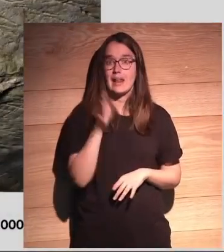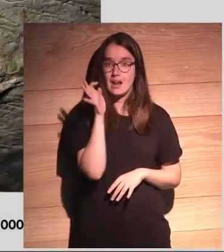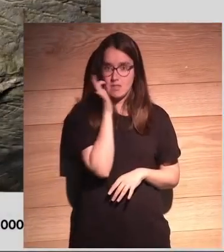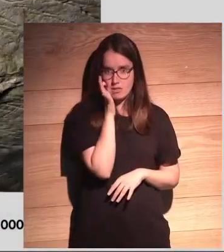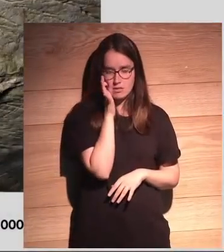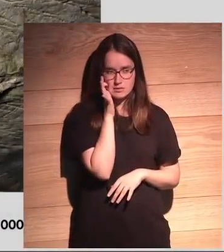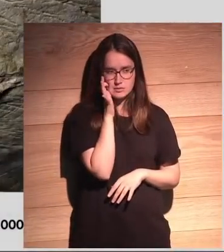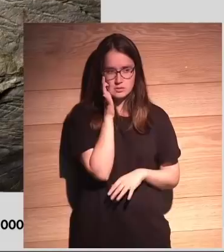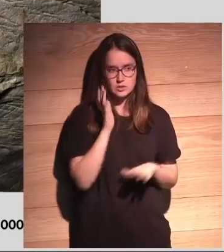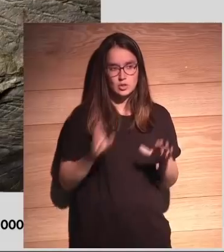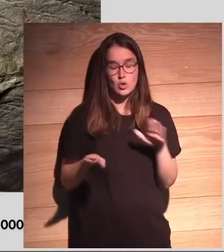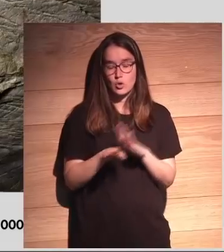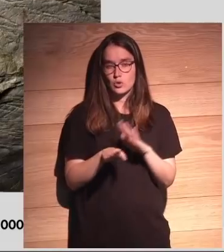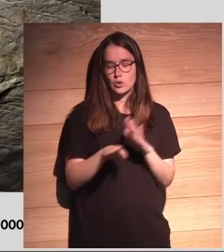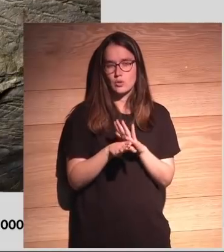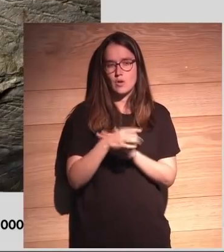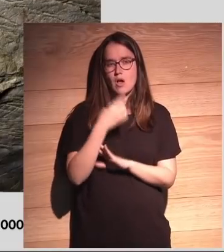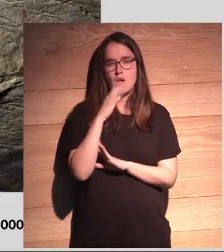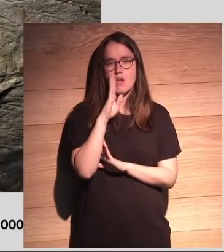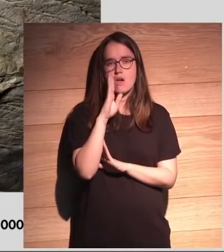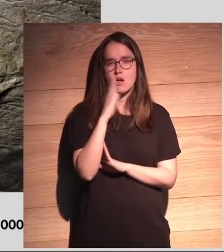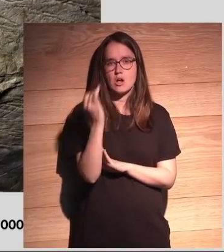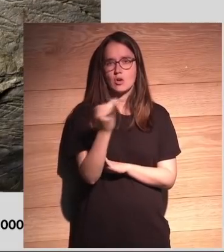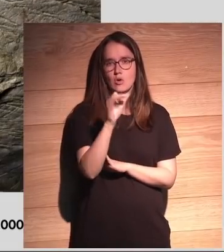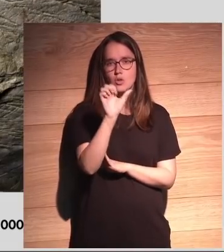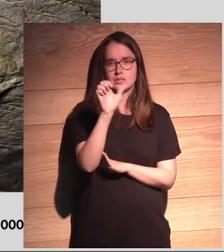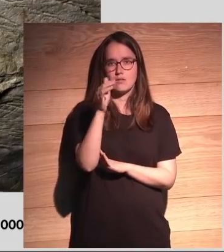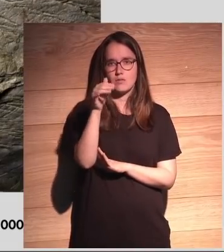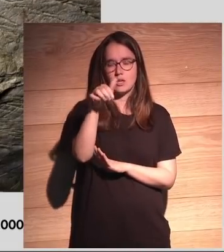realidad, y continúo la línea que apuntaba Josefina,